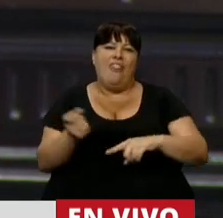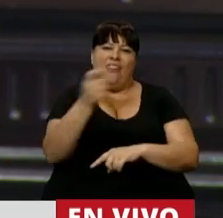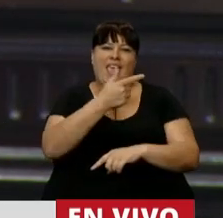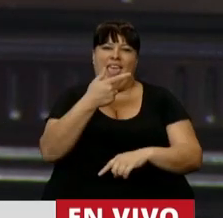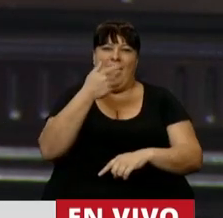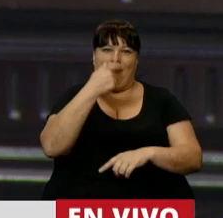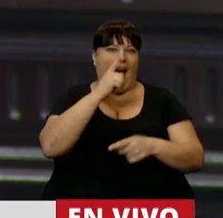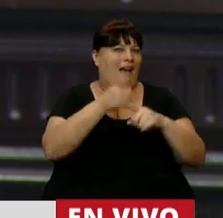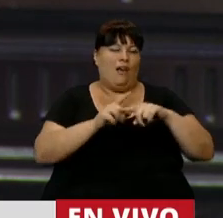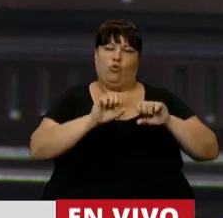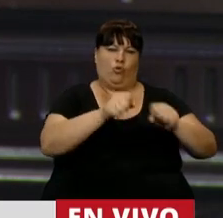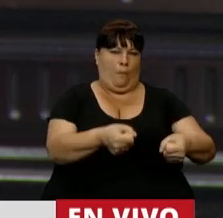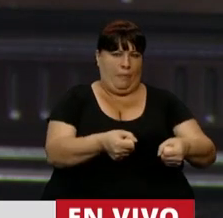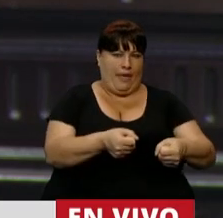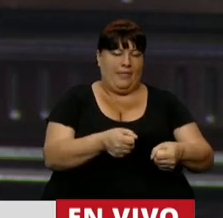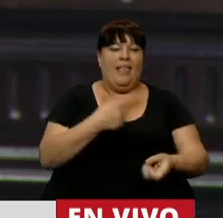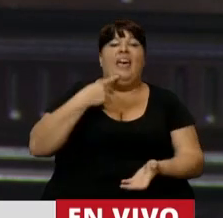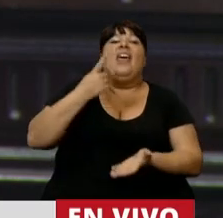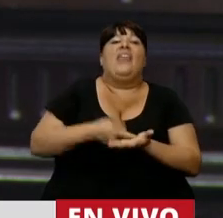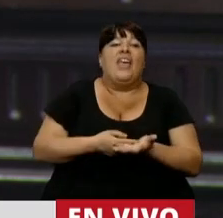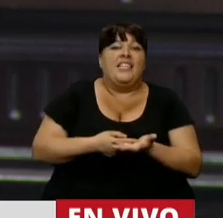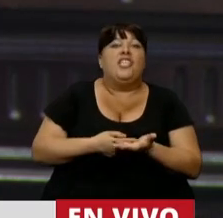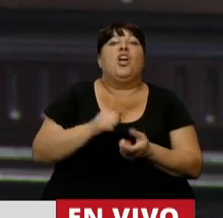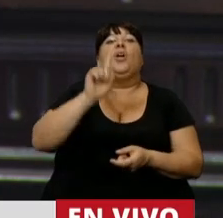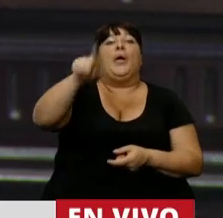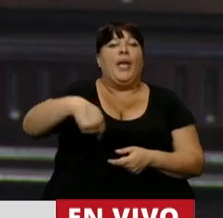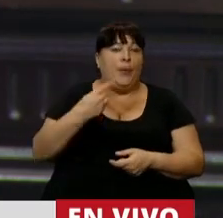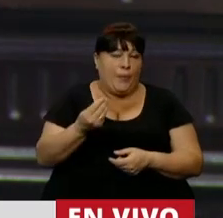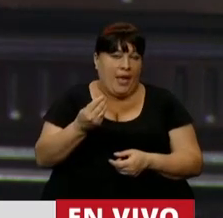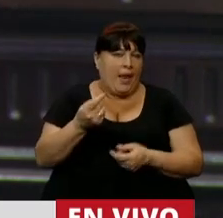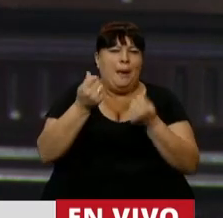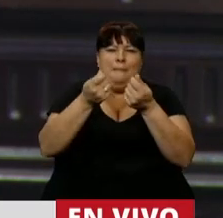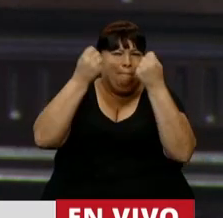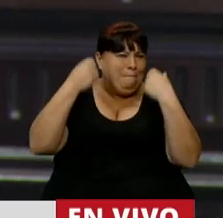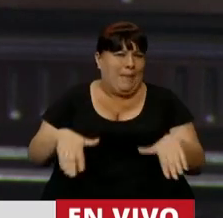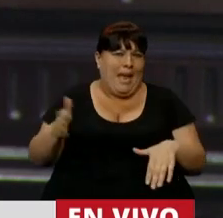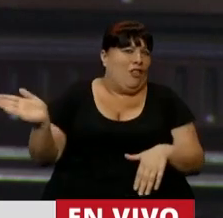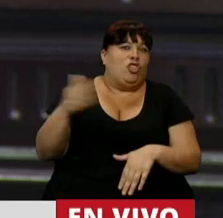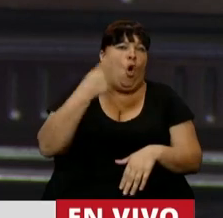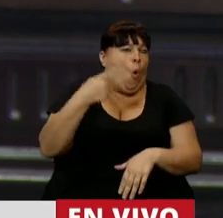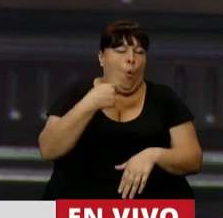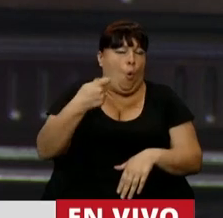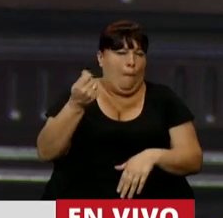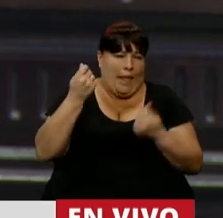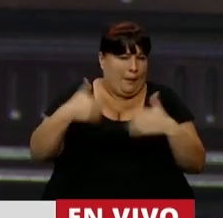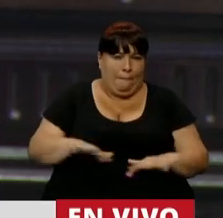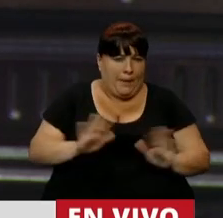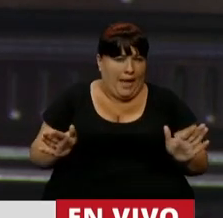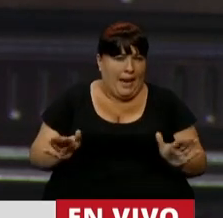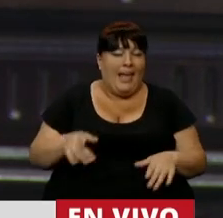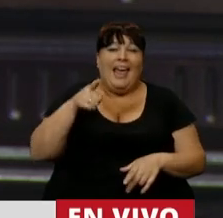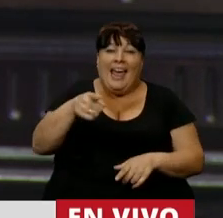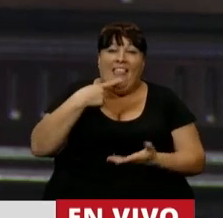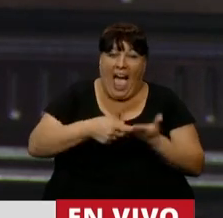movilidad jubilatoria. Y esa decisión trajo como consecuencia que pierdan todos los jubilados. Y